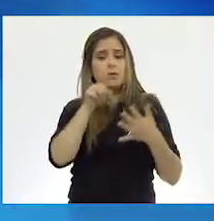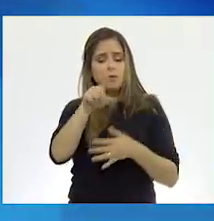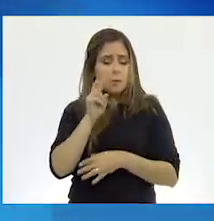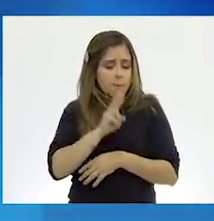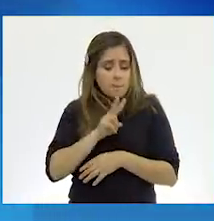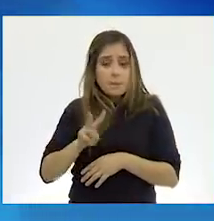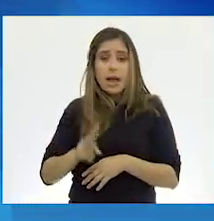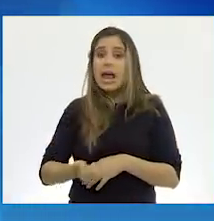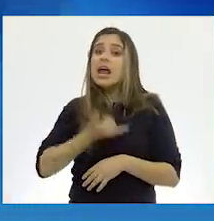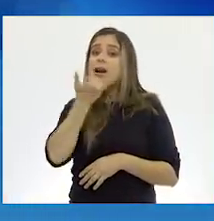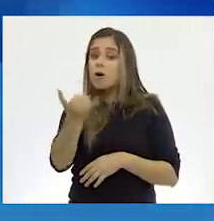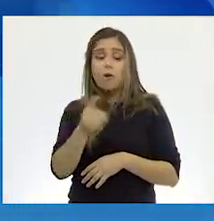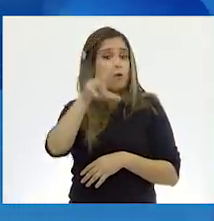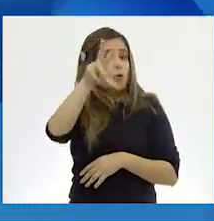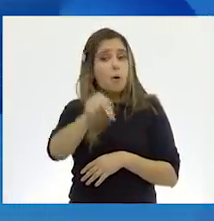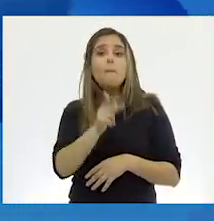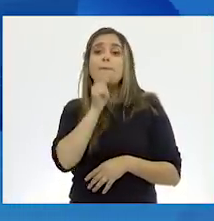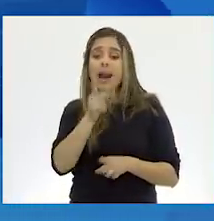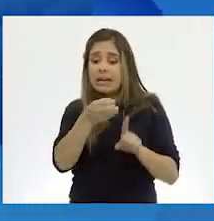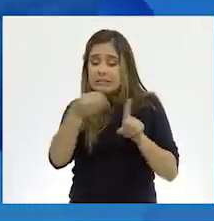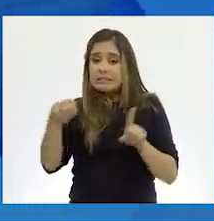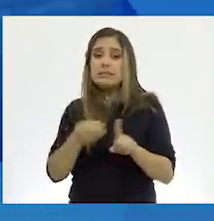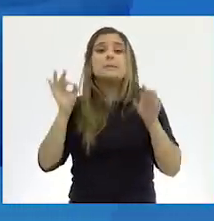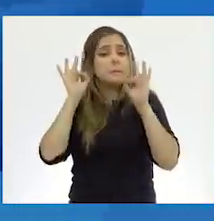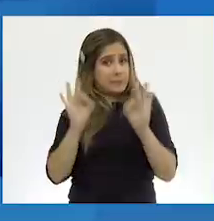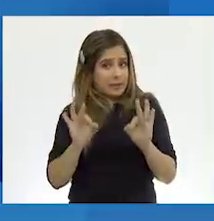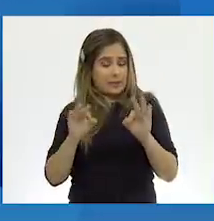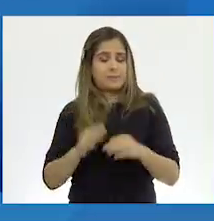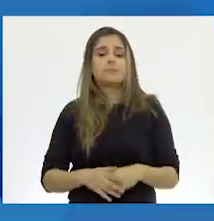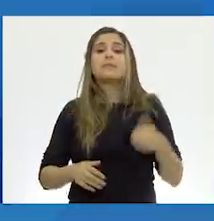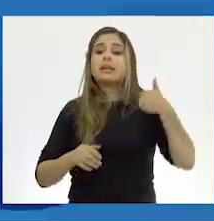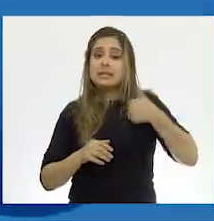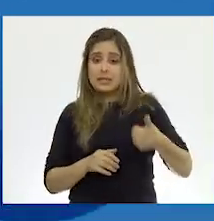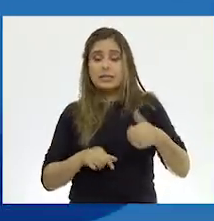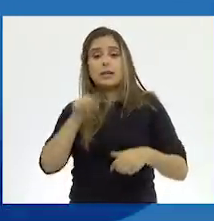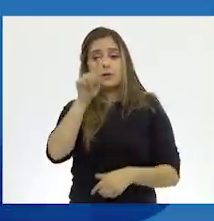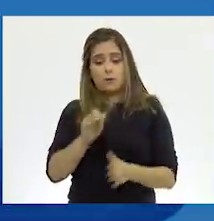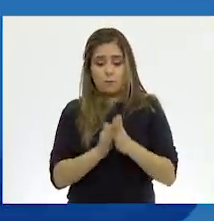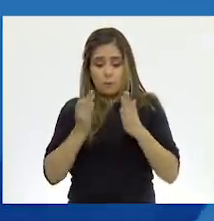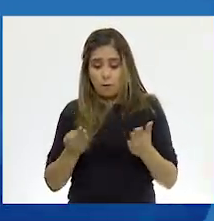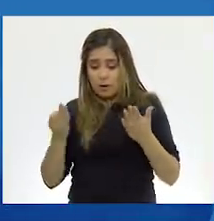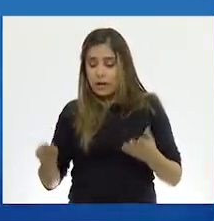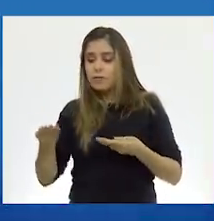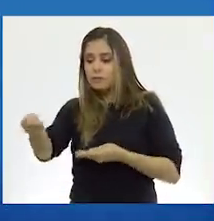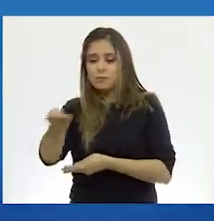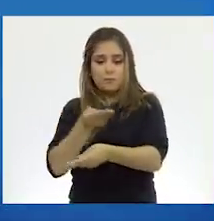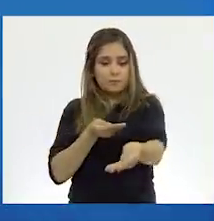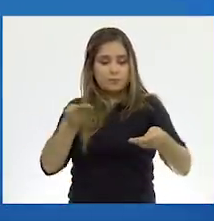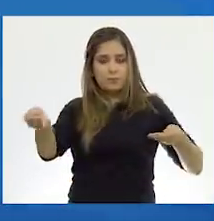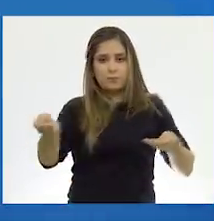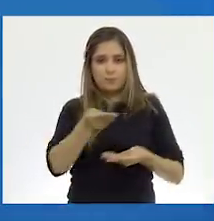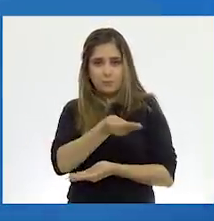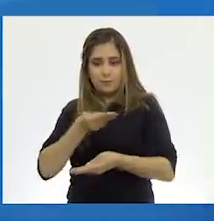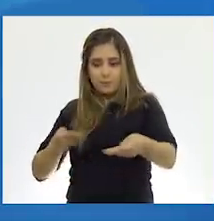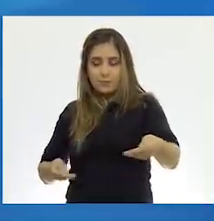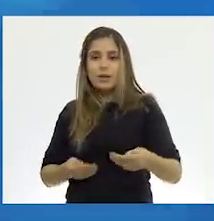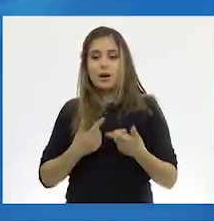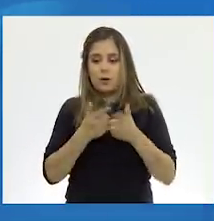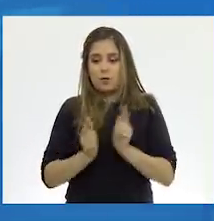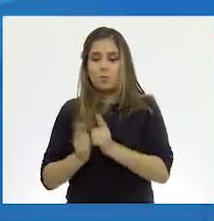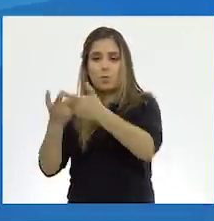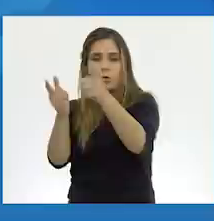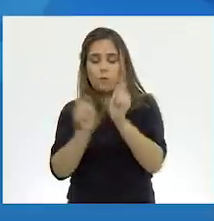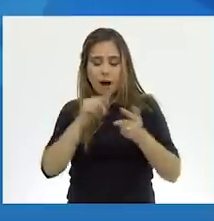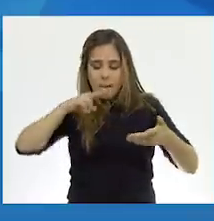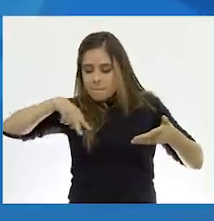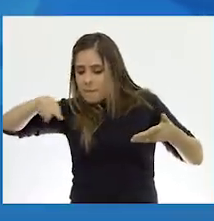Revisen para que no cometan errores de ortografía ni de puntuación. 6. Intercambien su folleto con los demás equipos. Y 7. En grupo, seleccionen uno